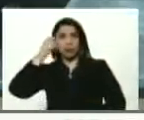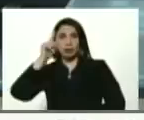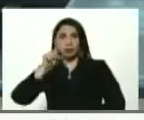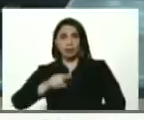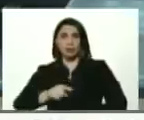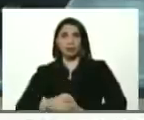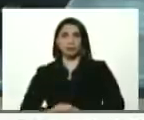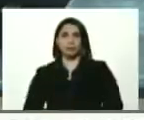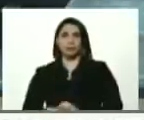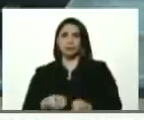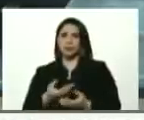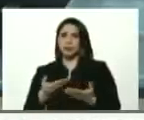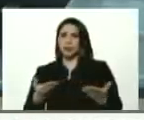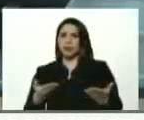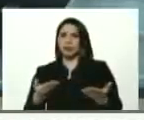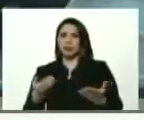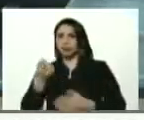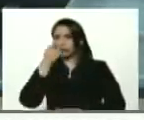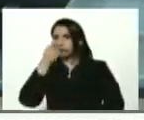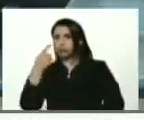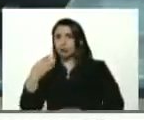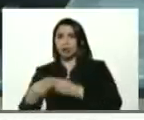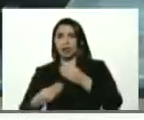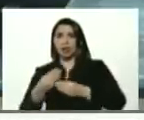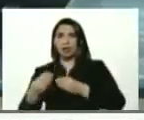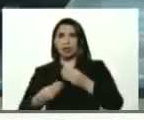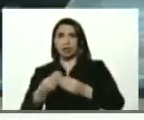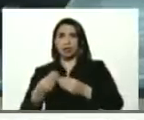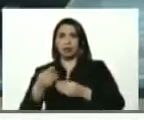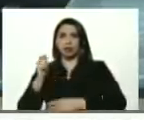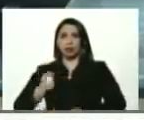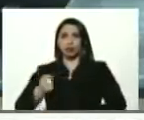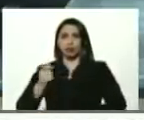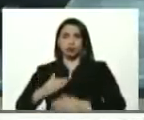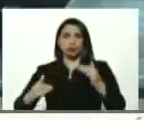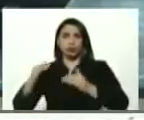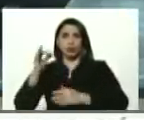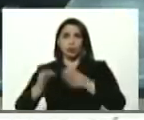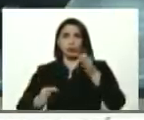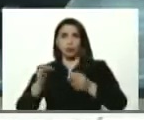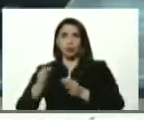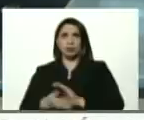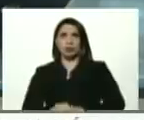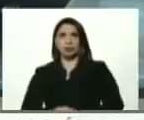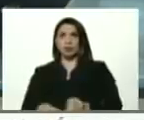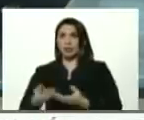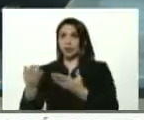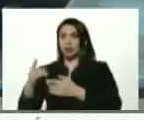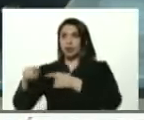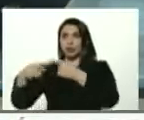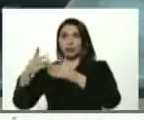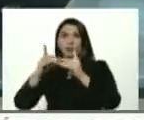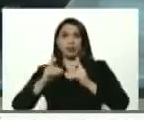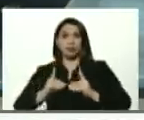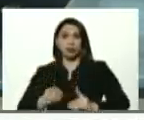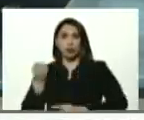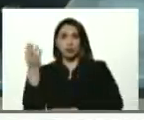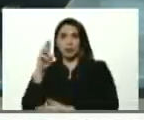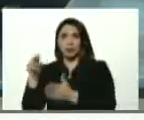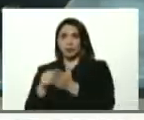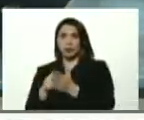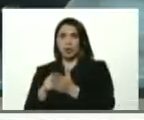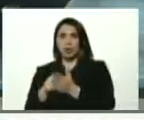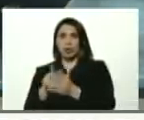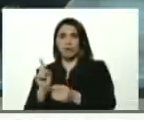que esta situación de desacato dictada por el Consejo, por el Tribunal Supremo de Justicia, se dio tras la decisión de la Asamblea Nacional